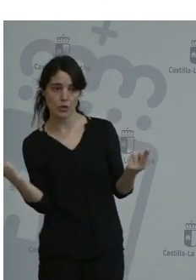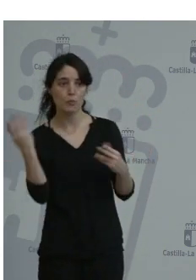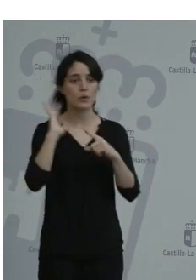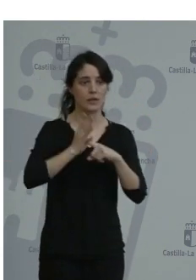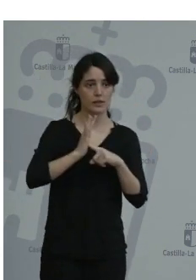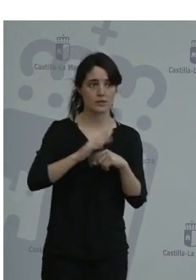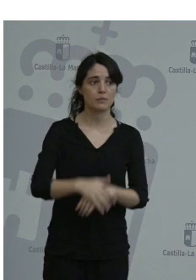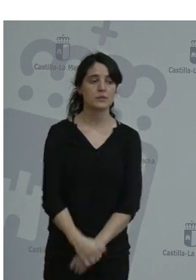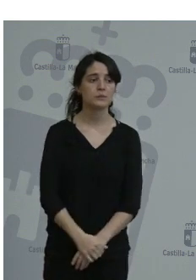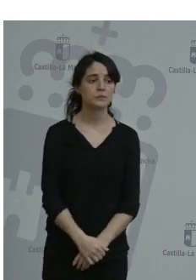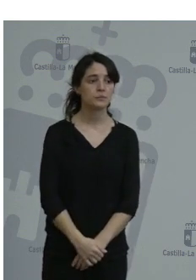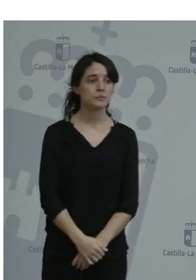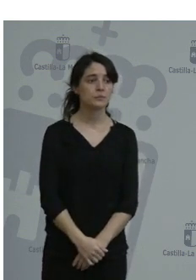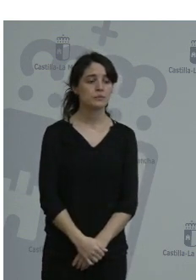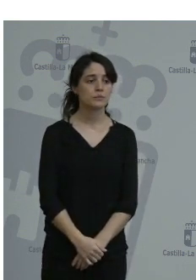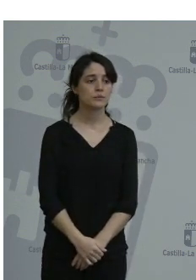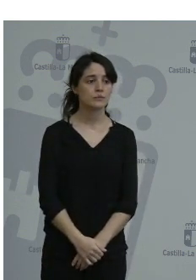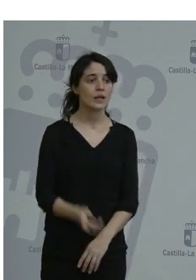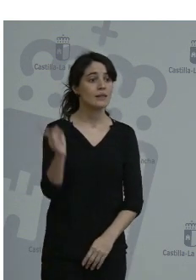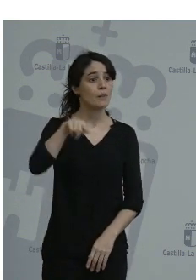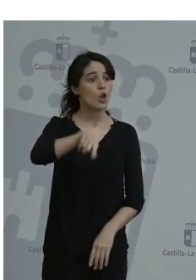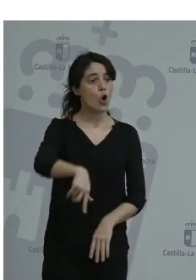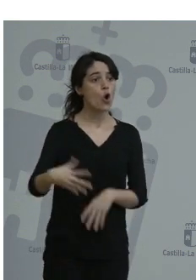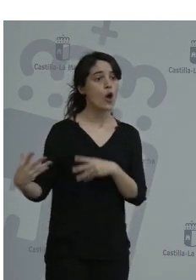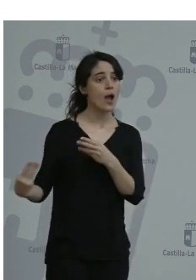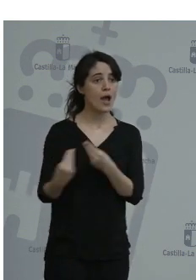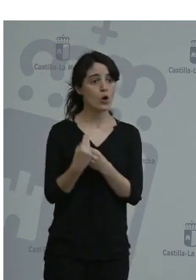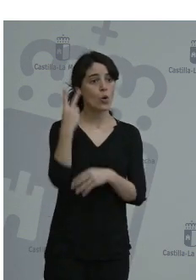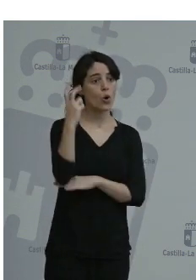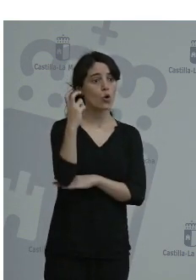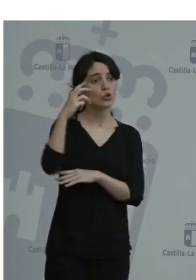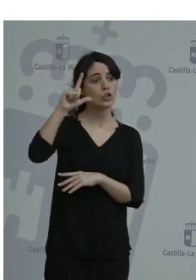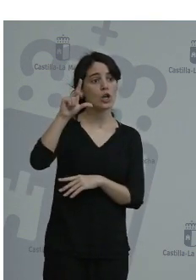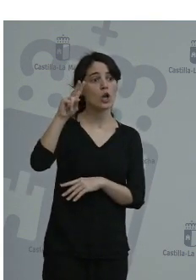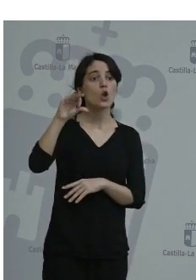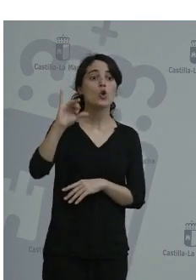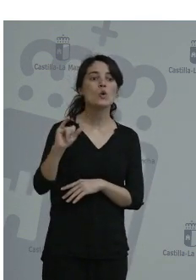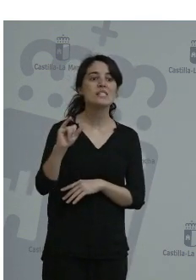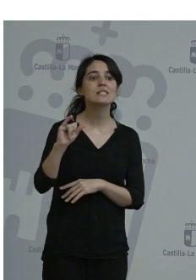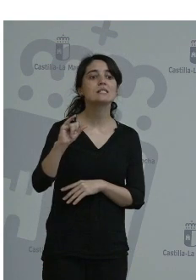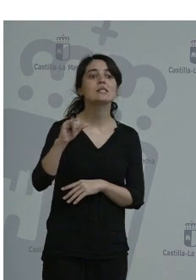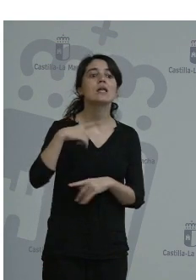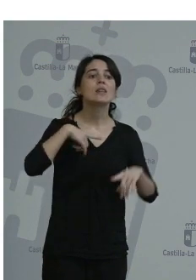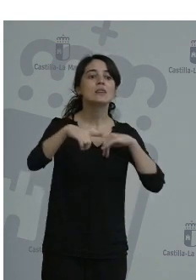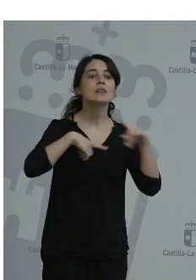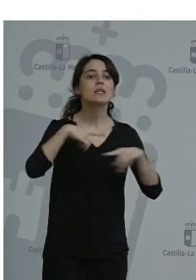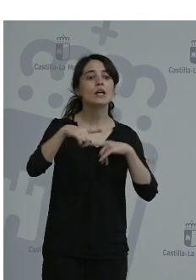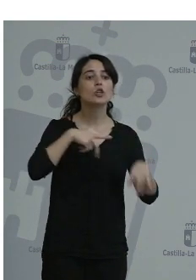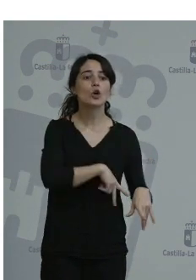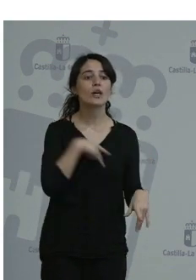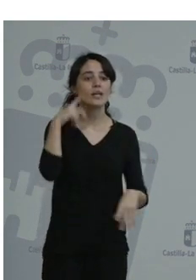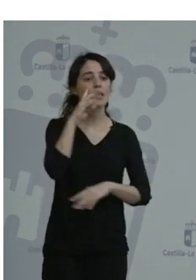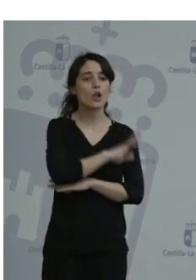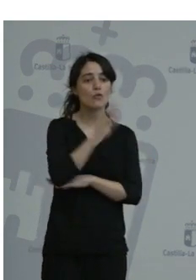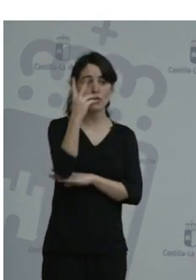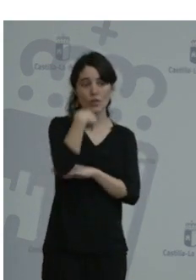Mancha. También nos acompaña don José Luis Martínez Donoso, director general de la Fundación 11 y